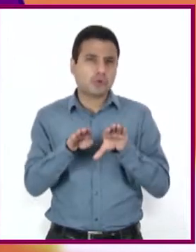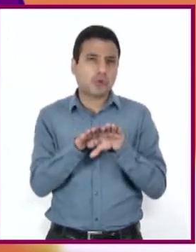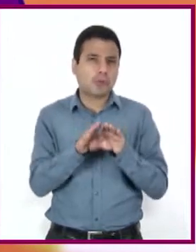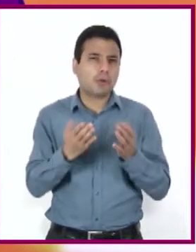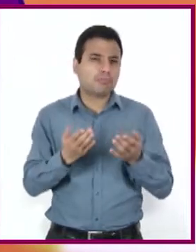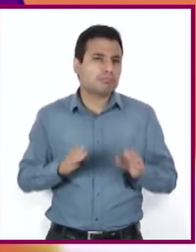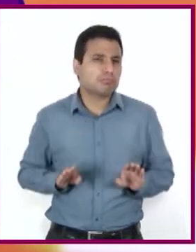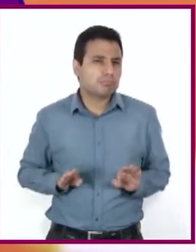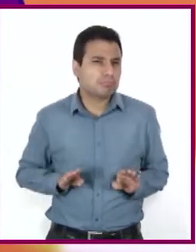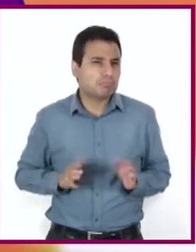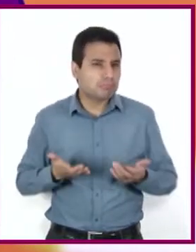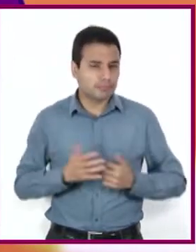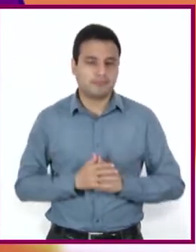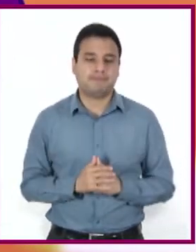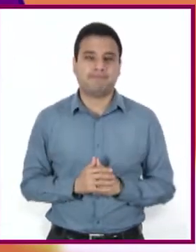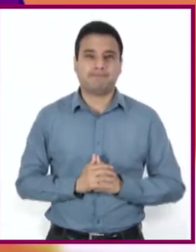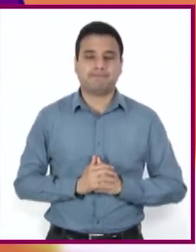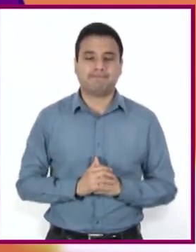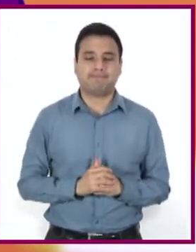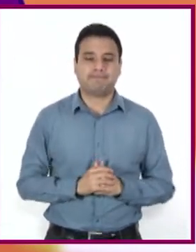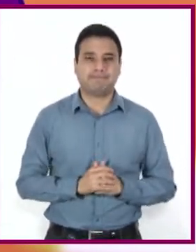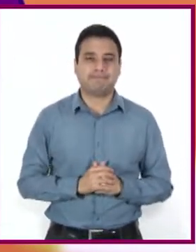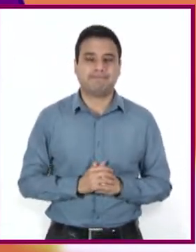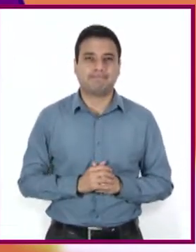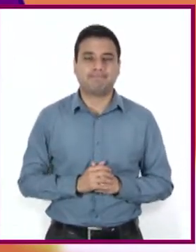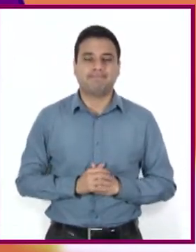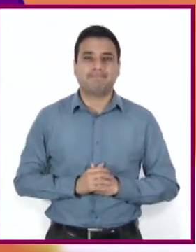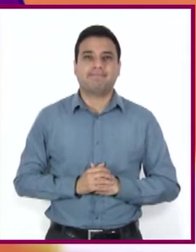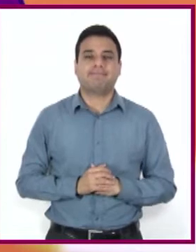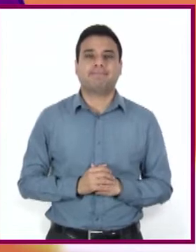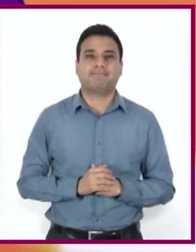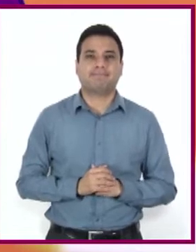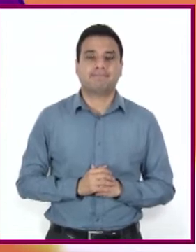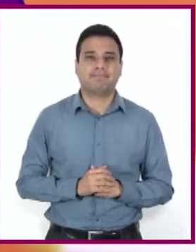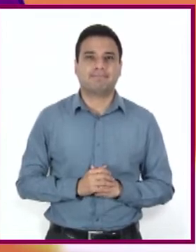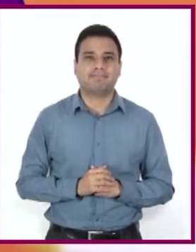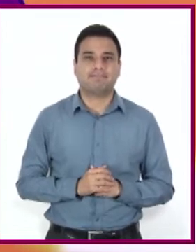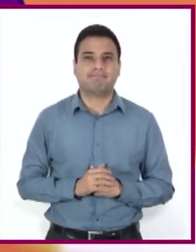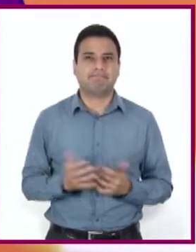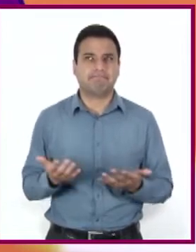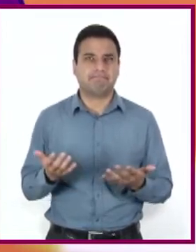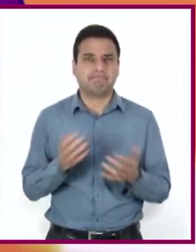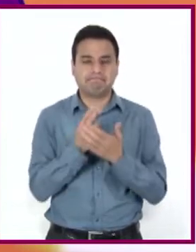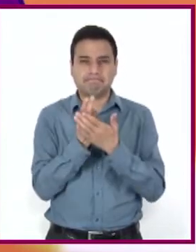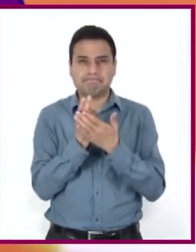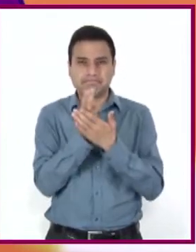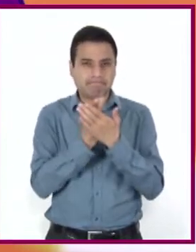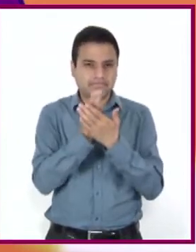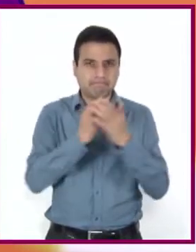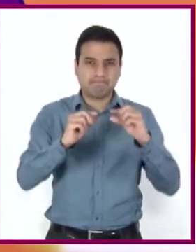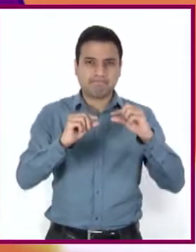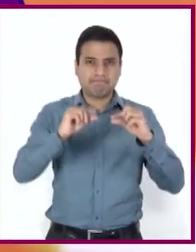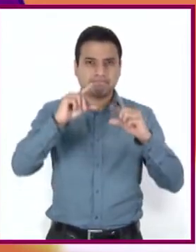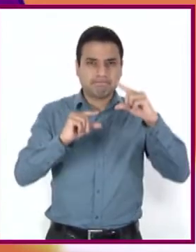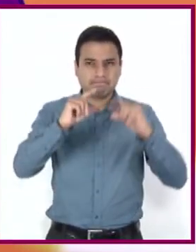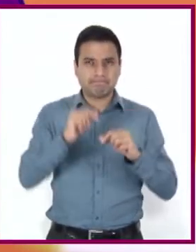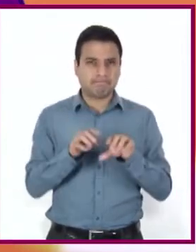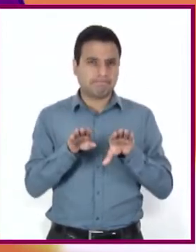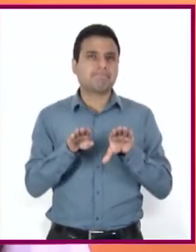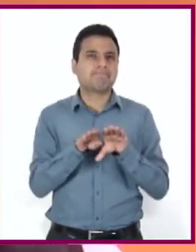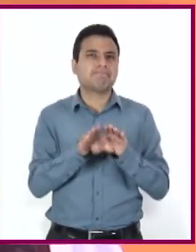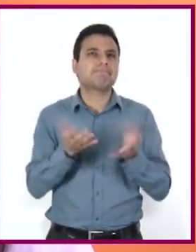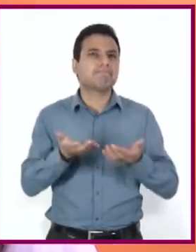situación de proporcionalidad directa? ¿Cómo es la gráfica de una relación de proporcionalidad directa?